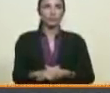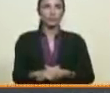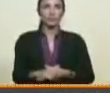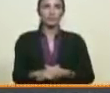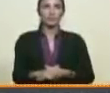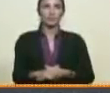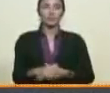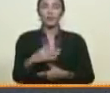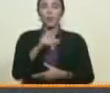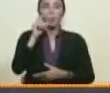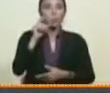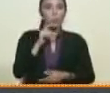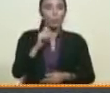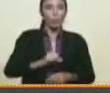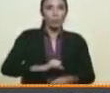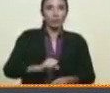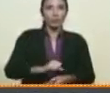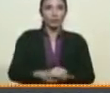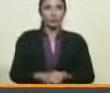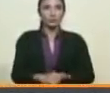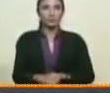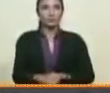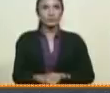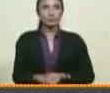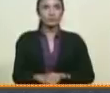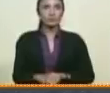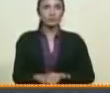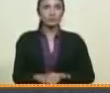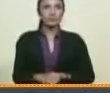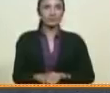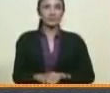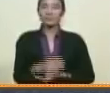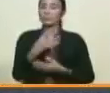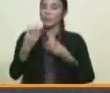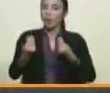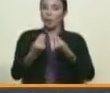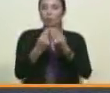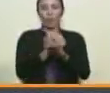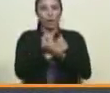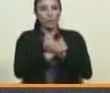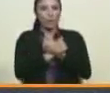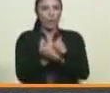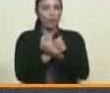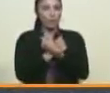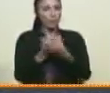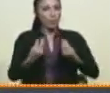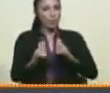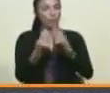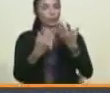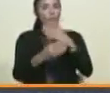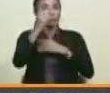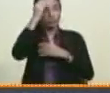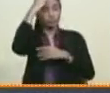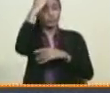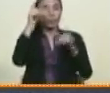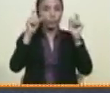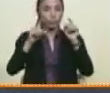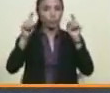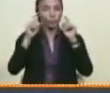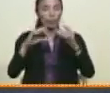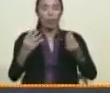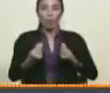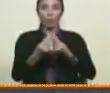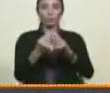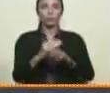ya sabe el concepto de parto humanizado acompañar con amor acompañar con conocimiento acompañar